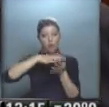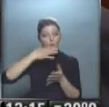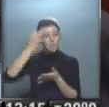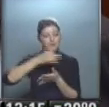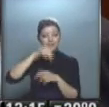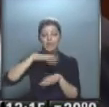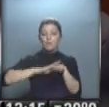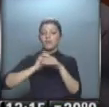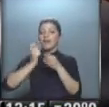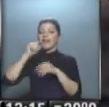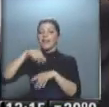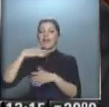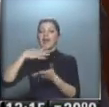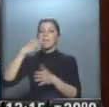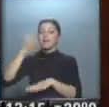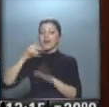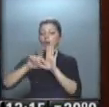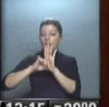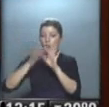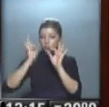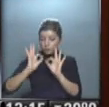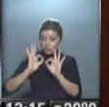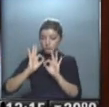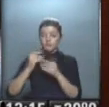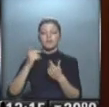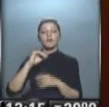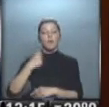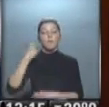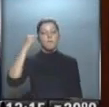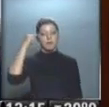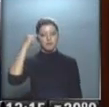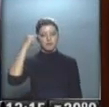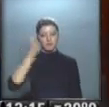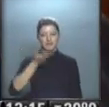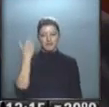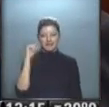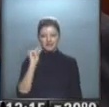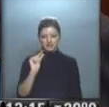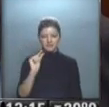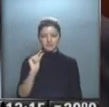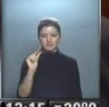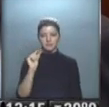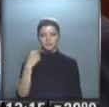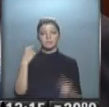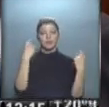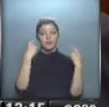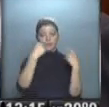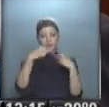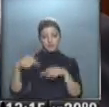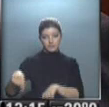cargo justamente la aplicación integral de la ley. Y creo que recién los